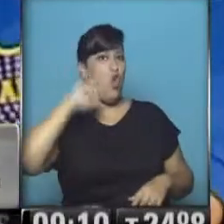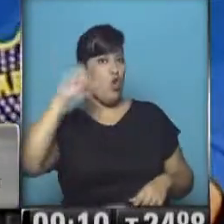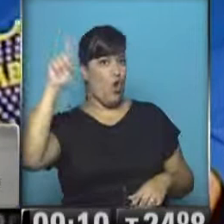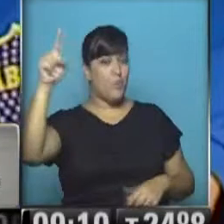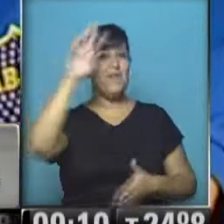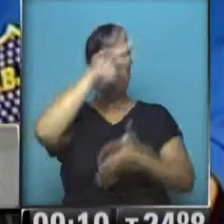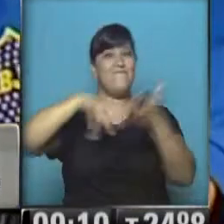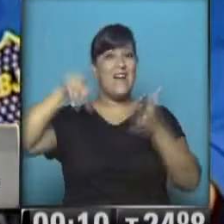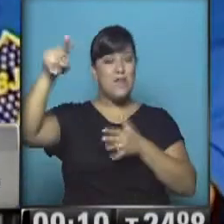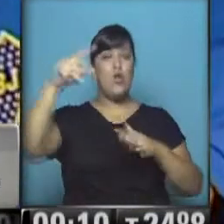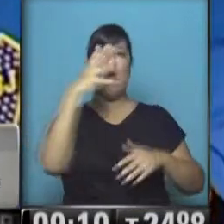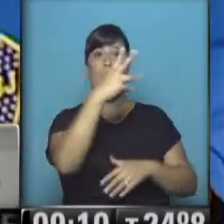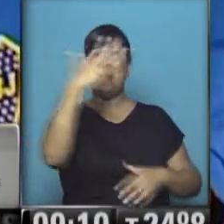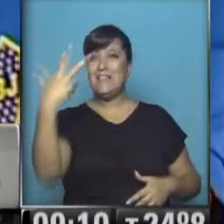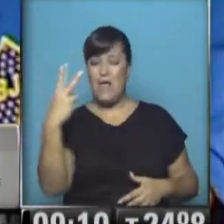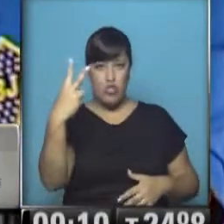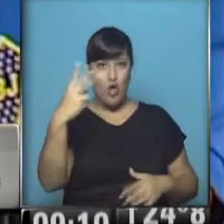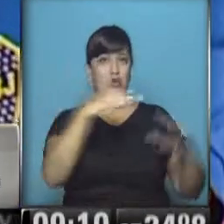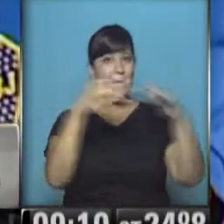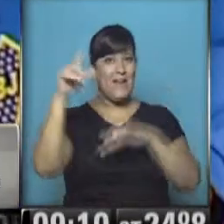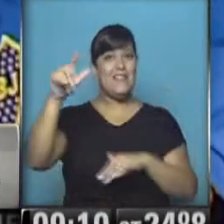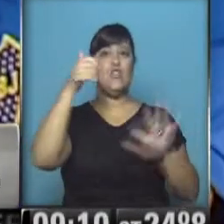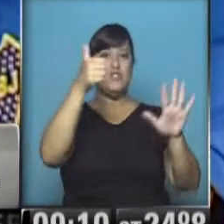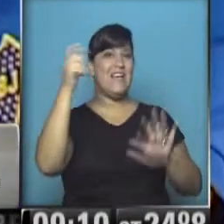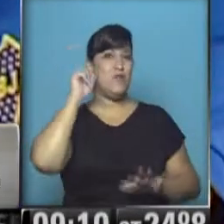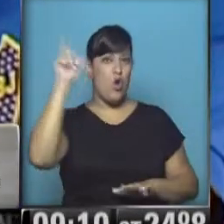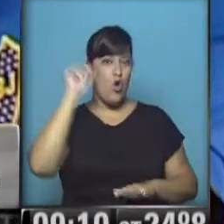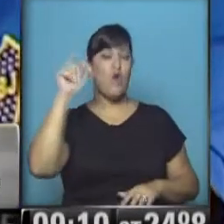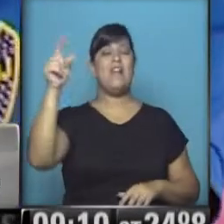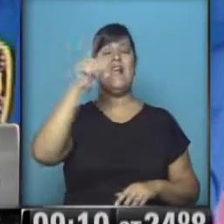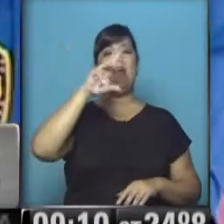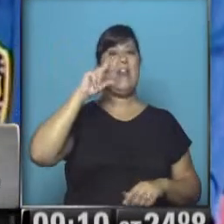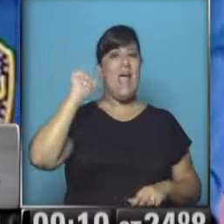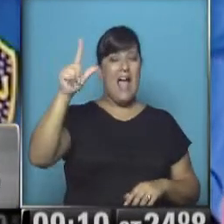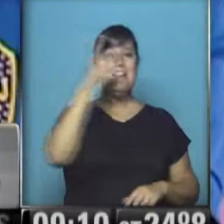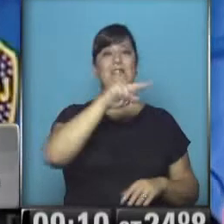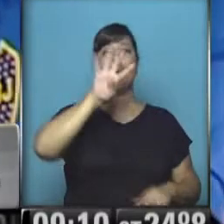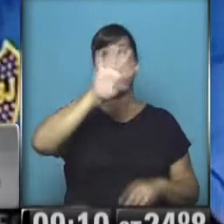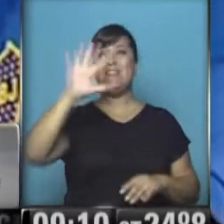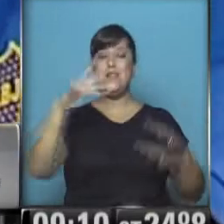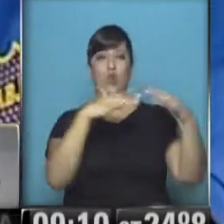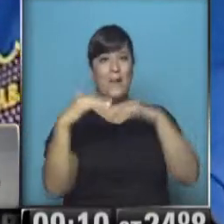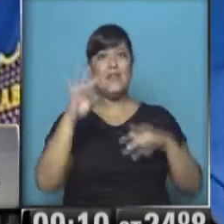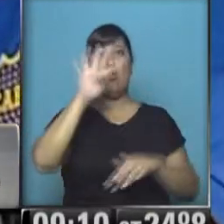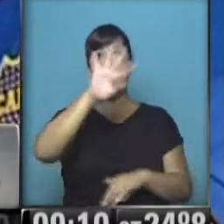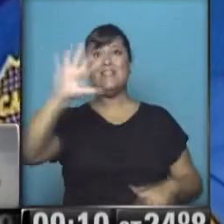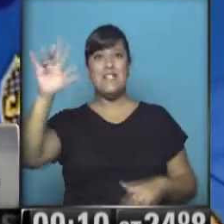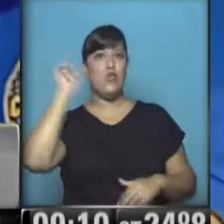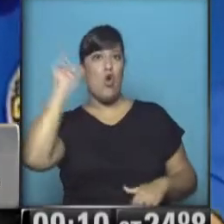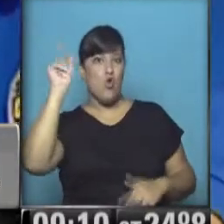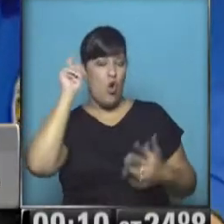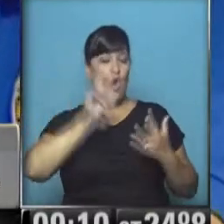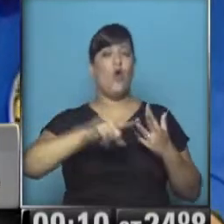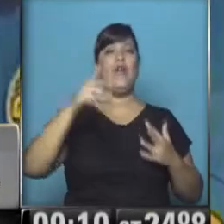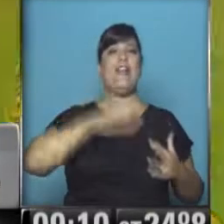42 partidos 6 goles en el villarreal 145 partidos 45 goles en argentinos